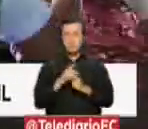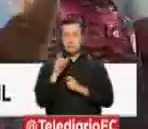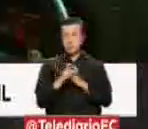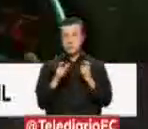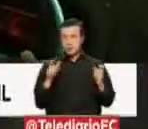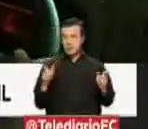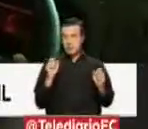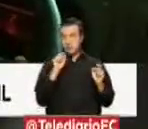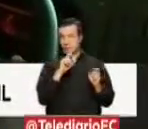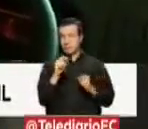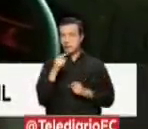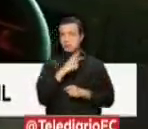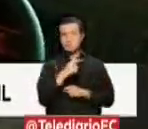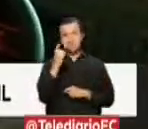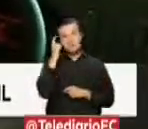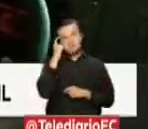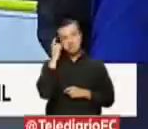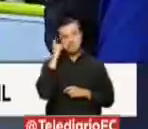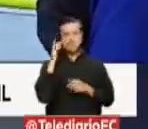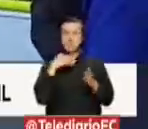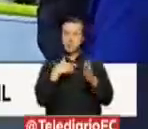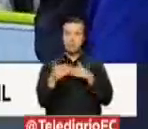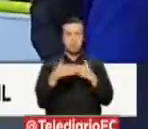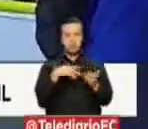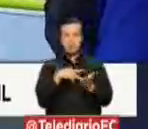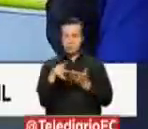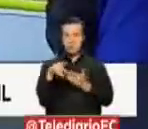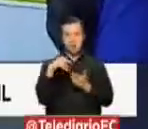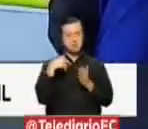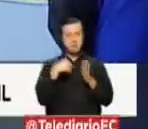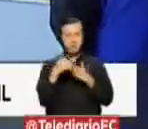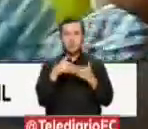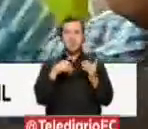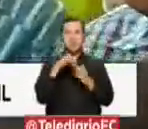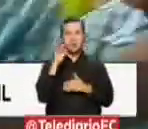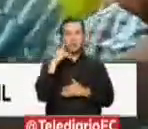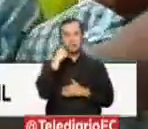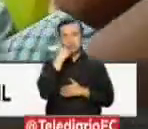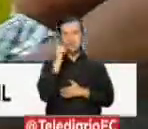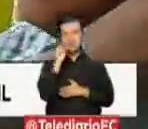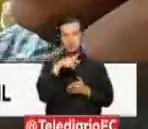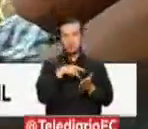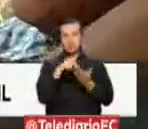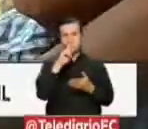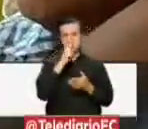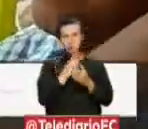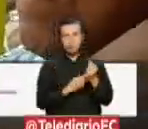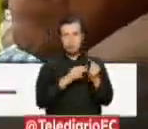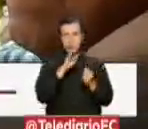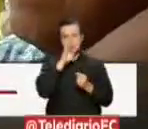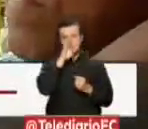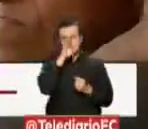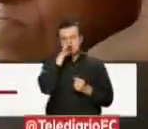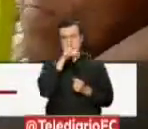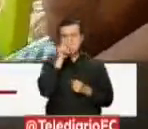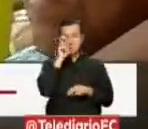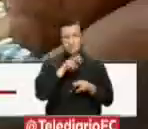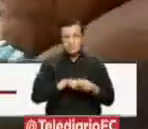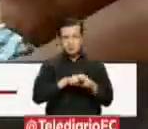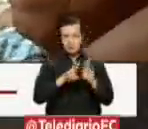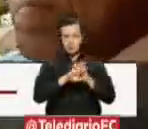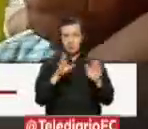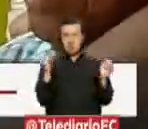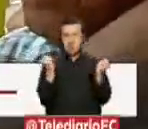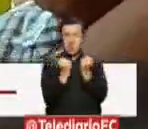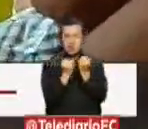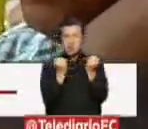ciudadanos consultados no tienen reparo en pagar un poco más por la comodidad. Podría pagar hasta el doble si es solo sentado. Si vamos como